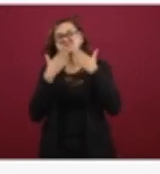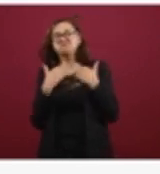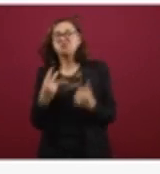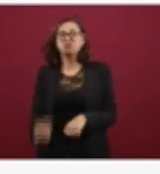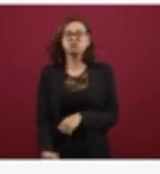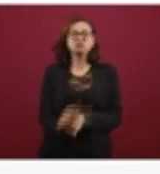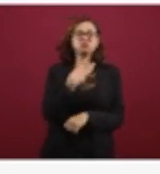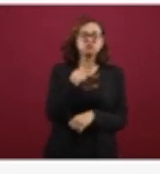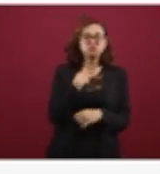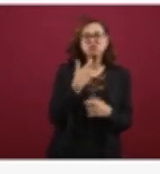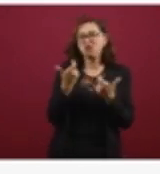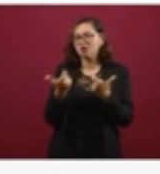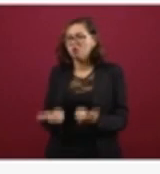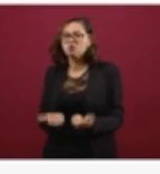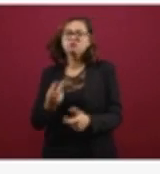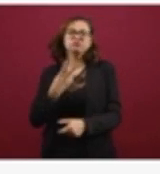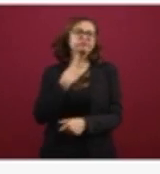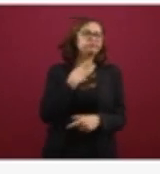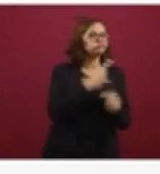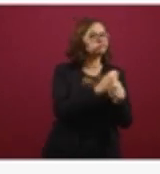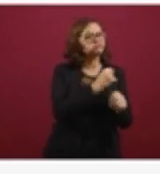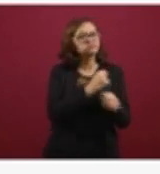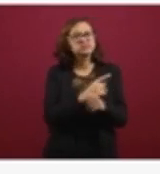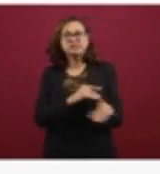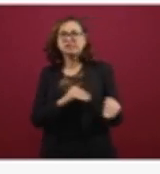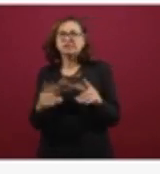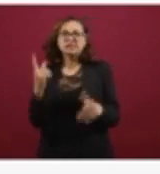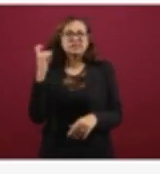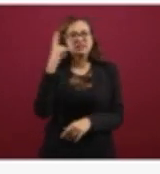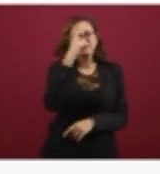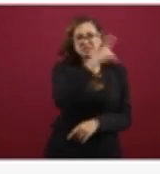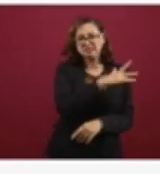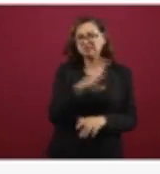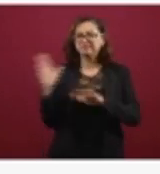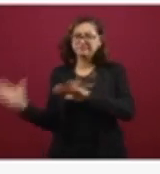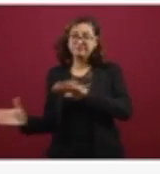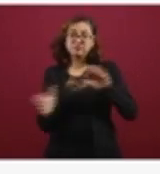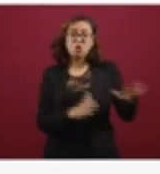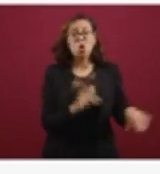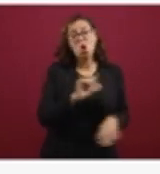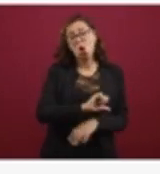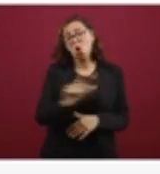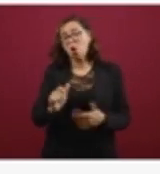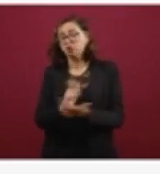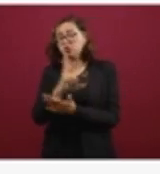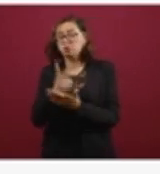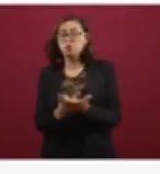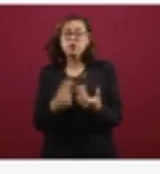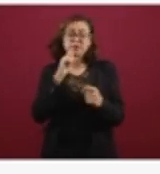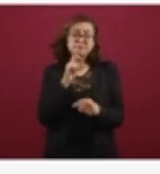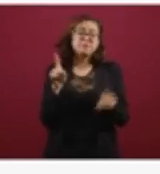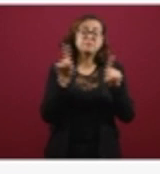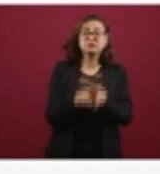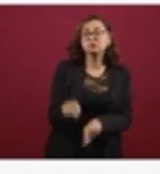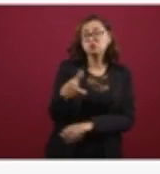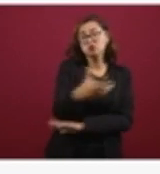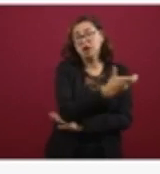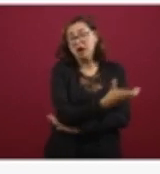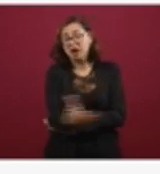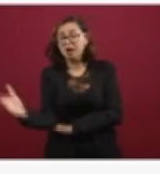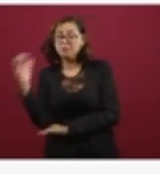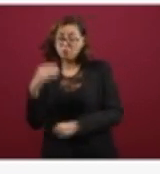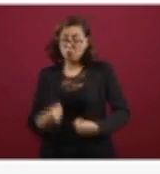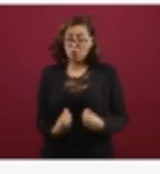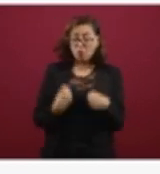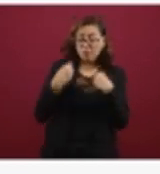económicos. Asimismo, está el programa Sembrando Vida, que hoy emplea en el campo a decenas de miles de jóvenes y